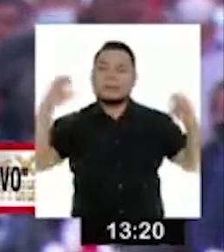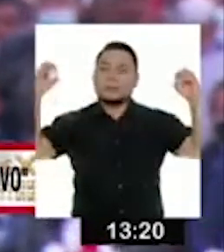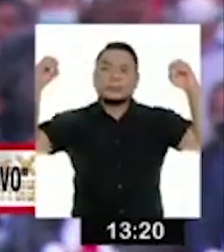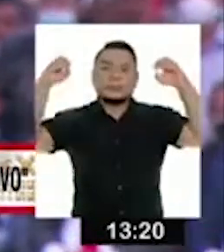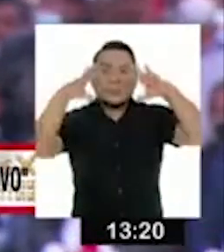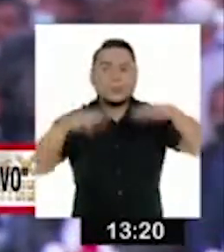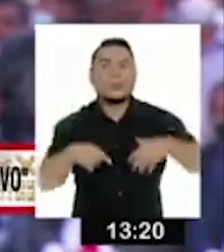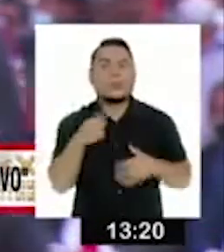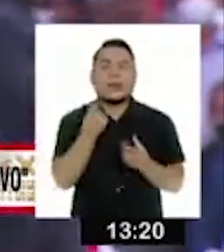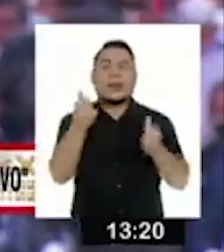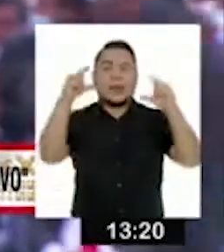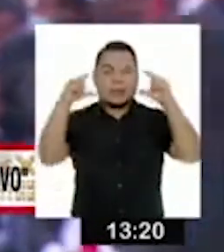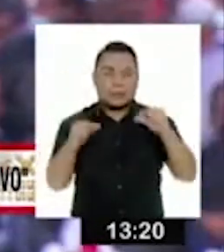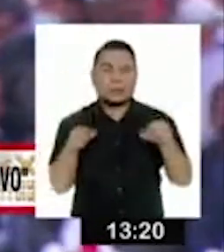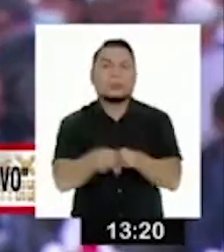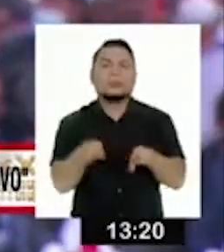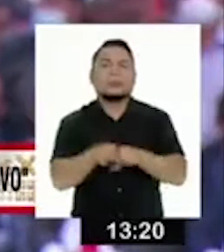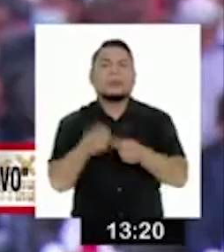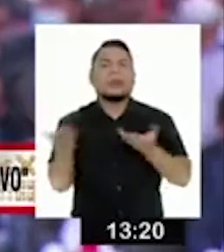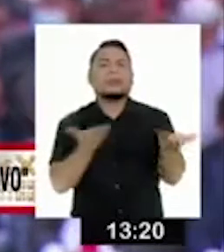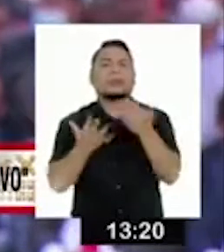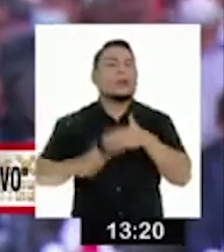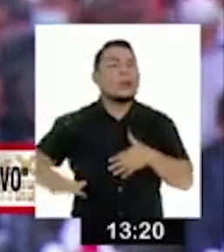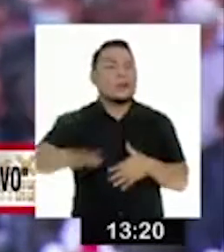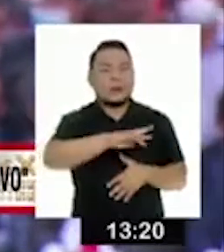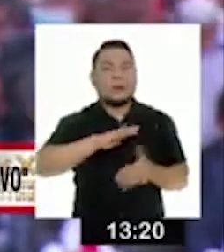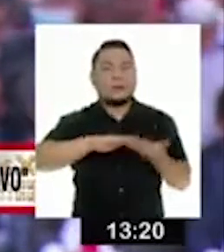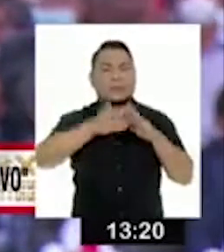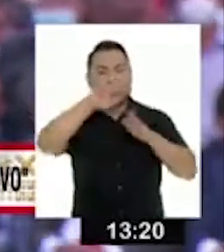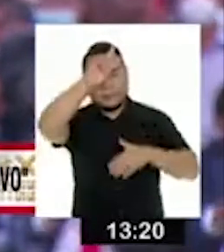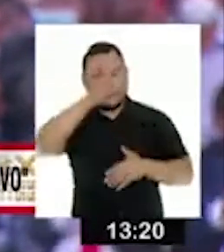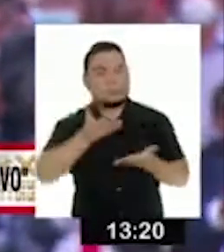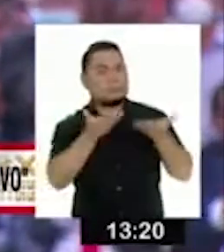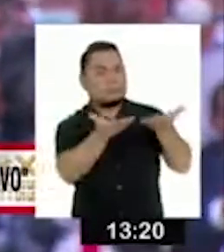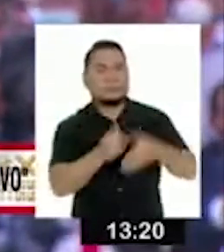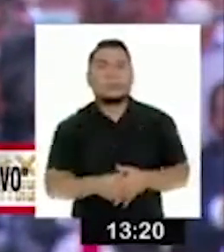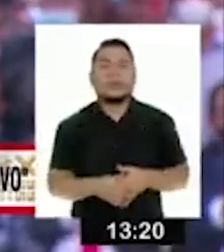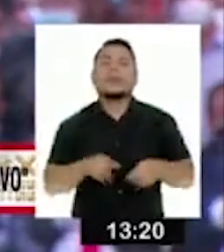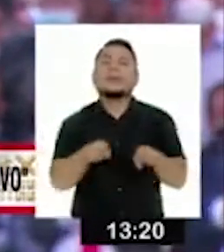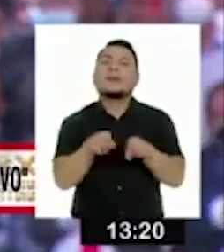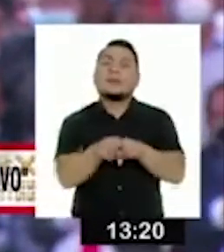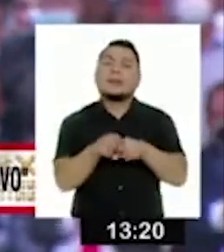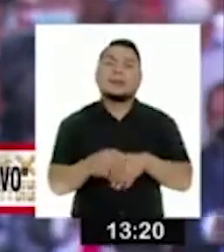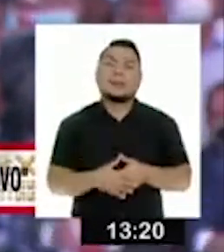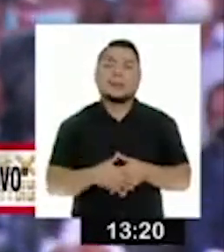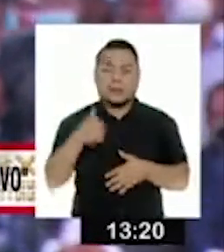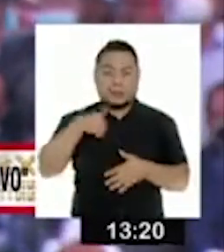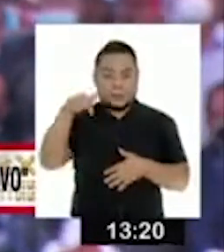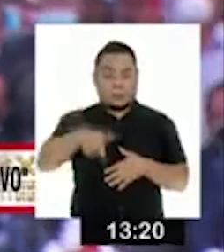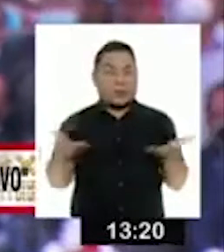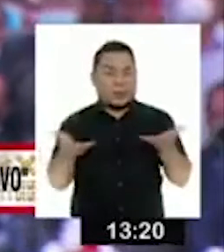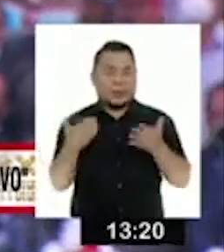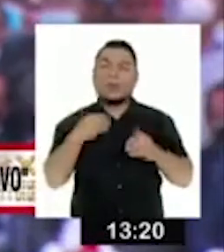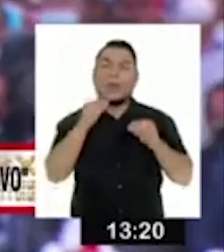que rebajarse y estén al servicio del pueblo peruano. Es más, desde acá